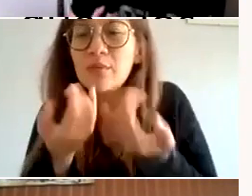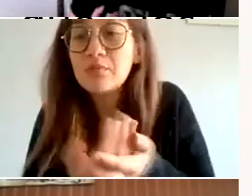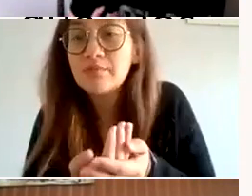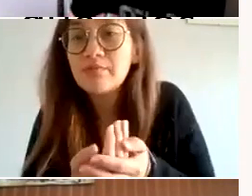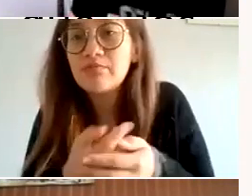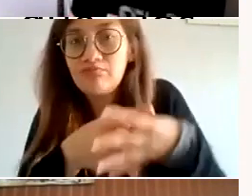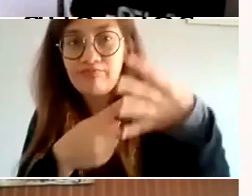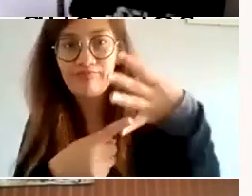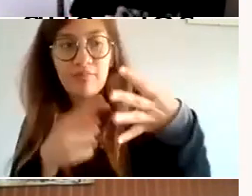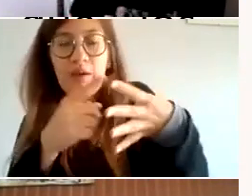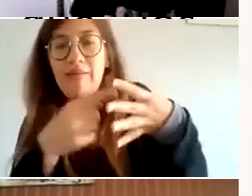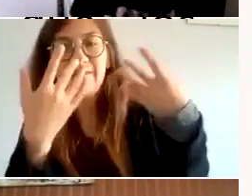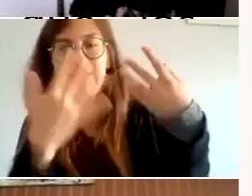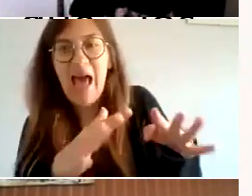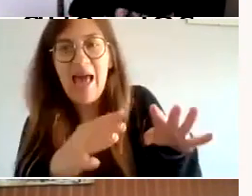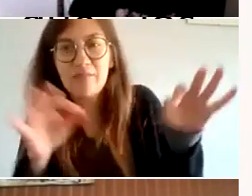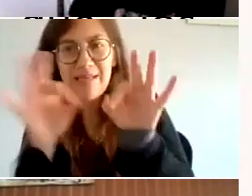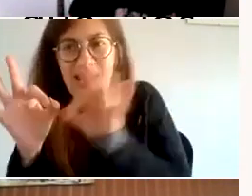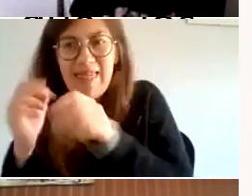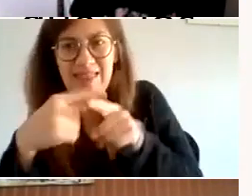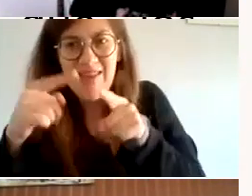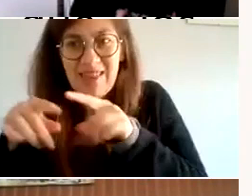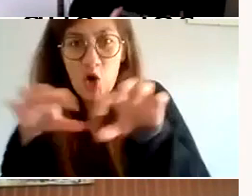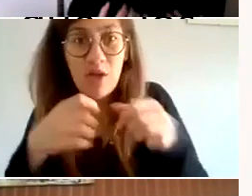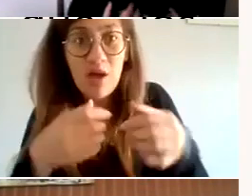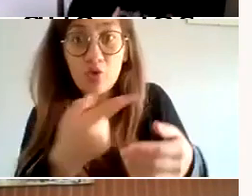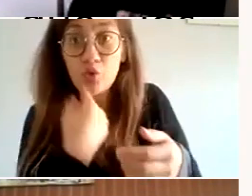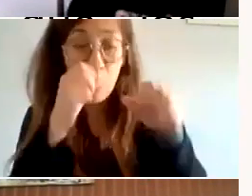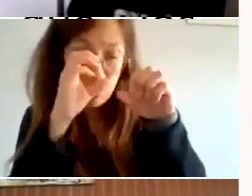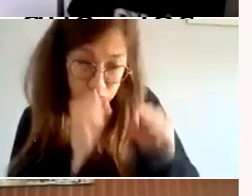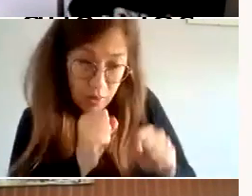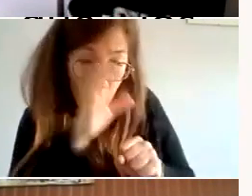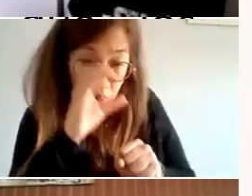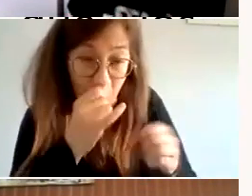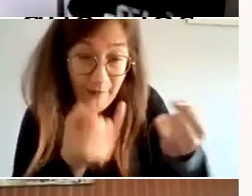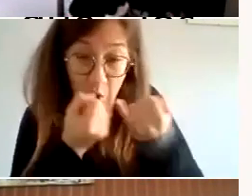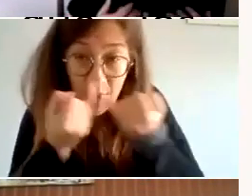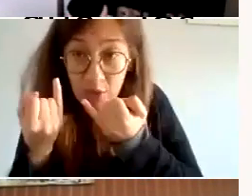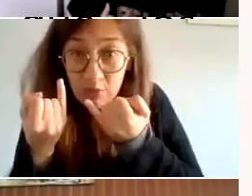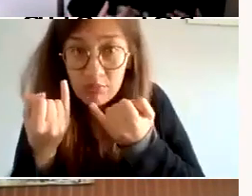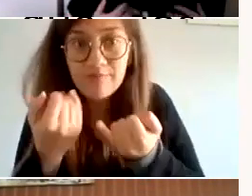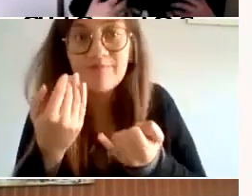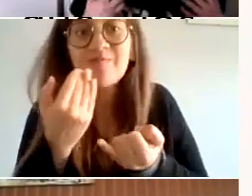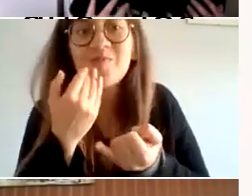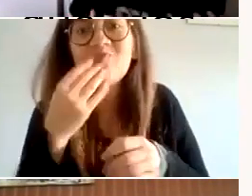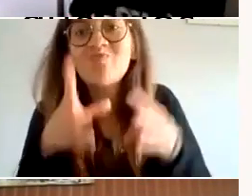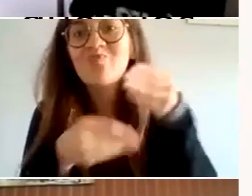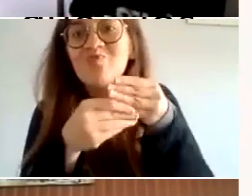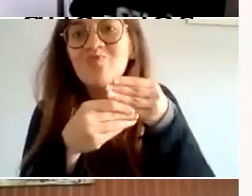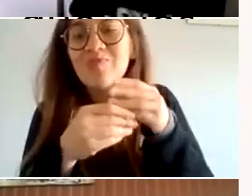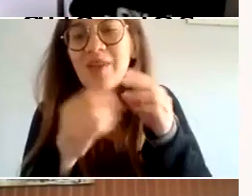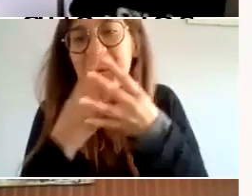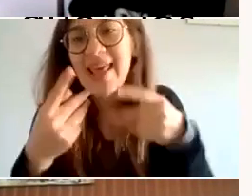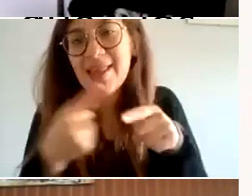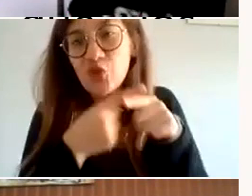podemos, obviamente las redes sociales son para entretención, principalmente, están pensadas para entretención, nosotros también podemos utilizarla